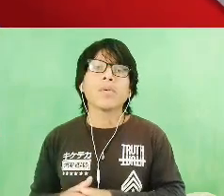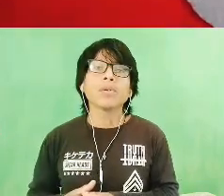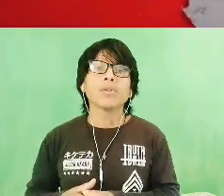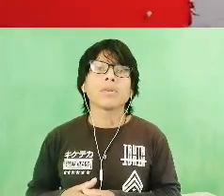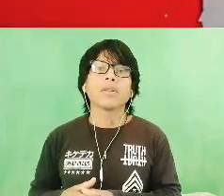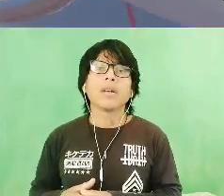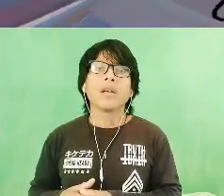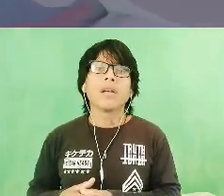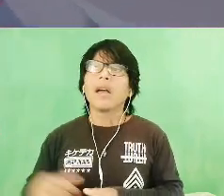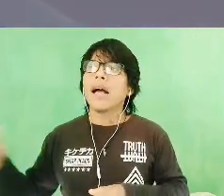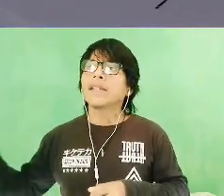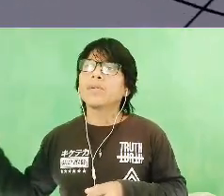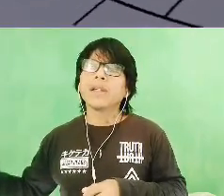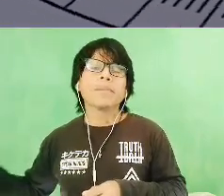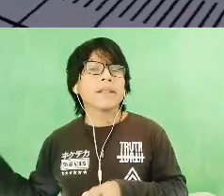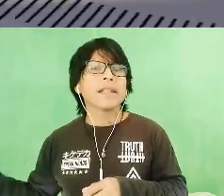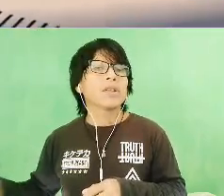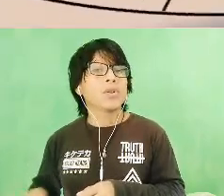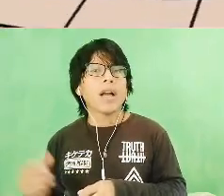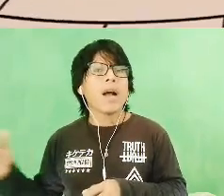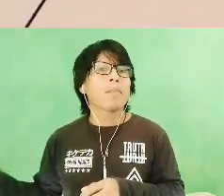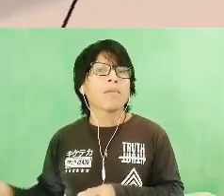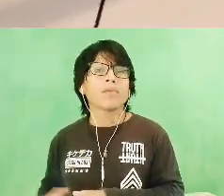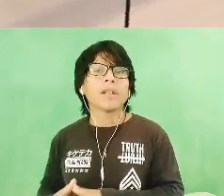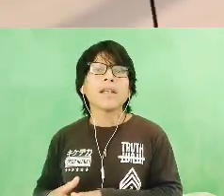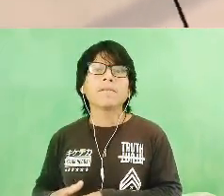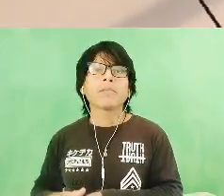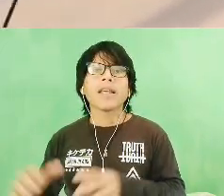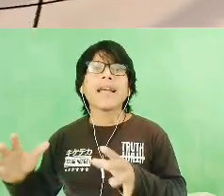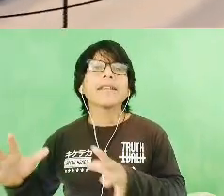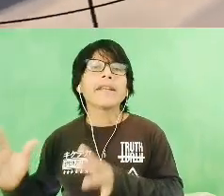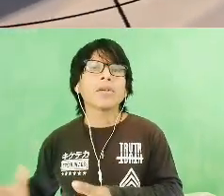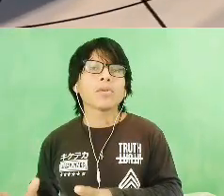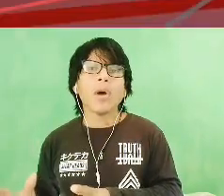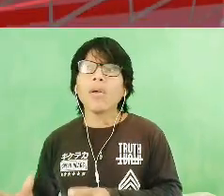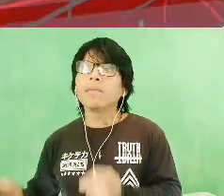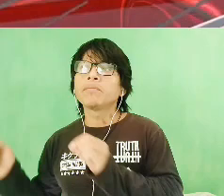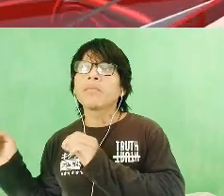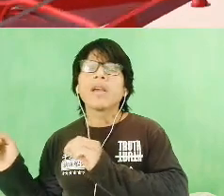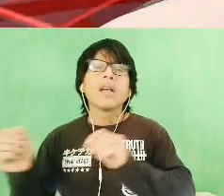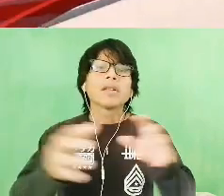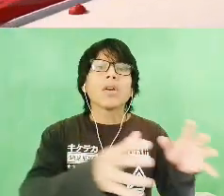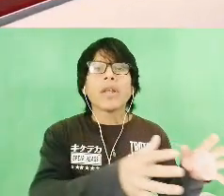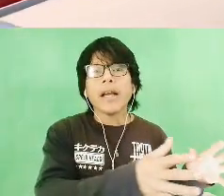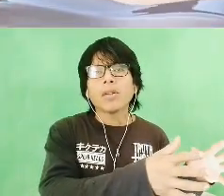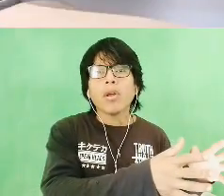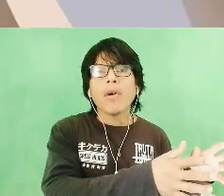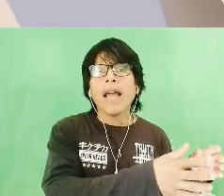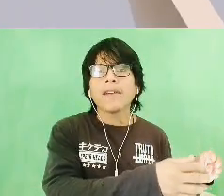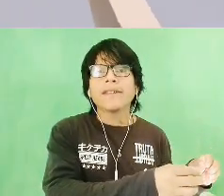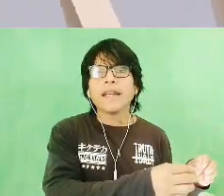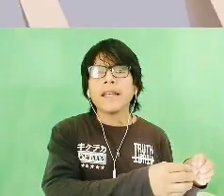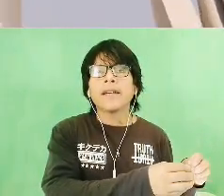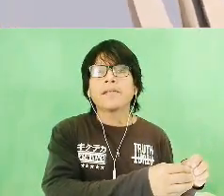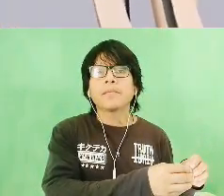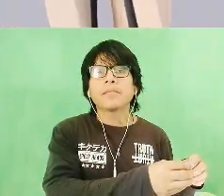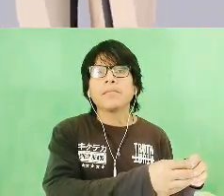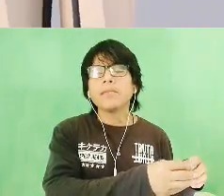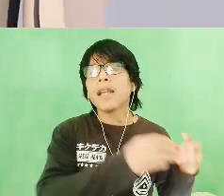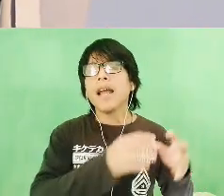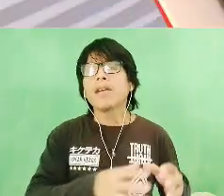desvió recursos. Hacen una investigación a profundidad y ya teniendo todo, se lo dejan todo a la